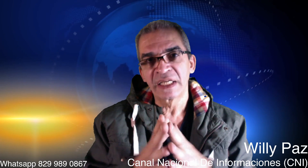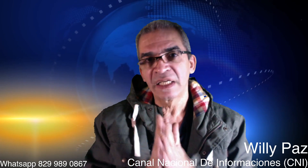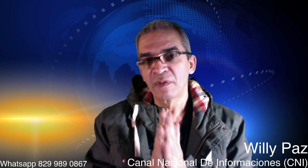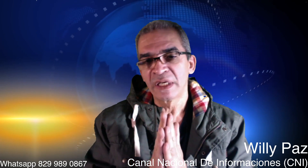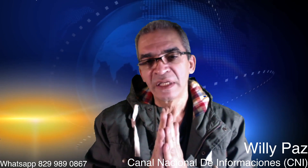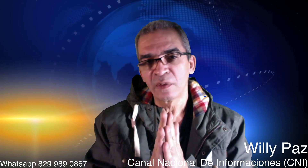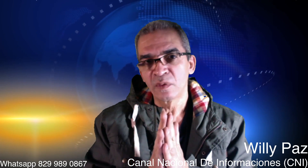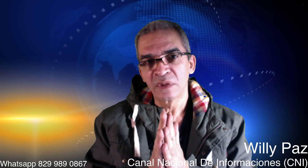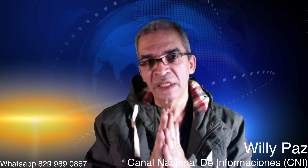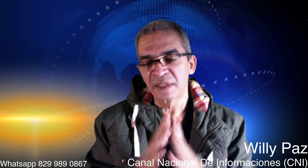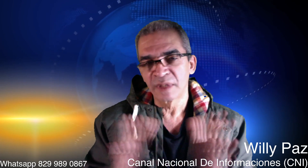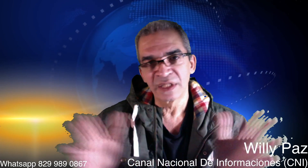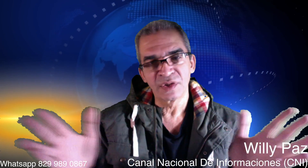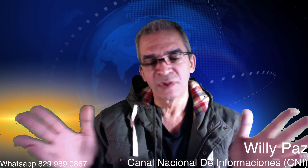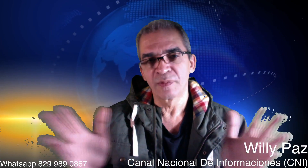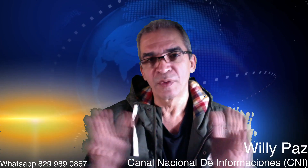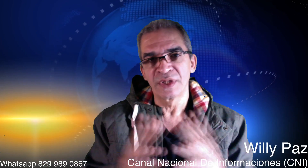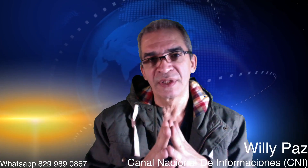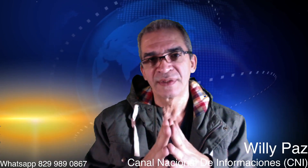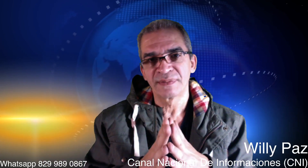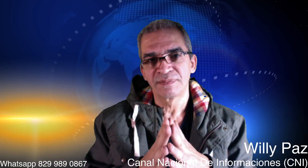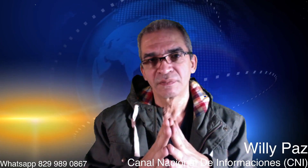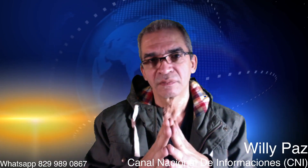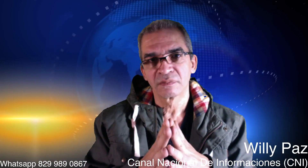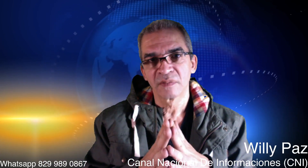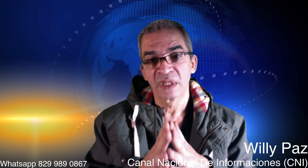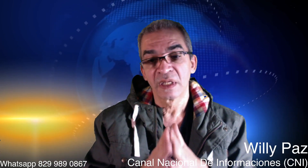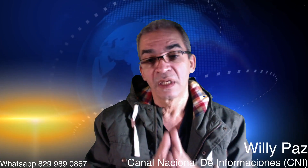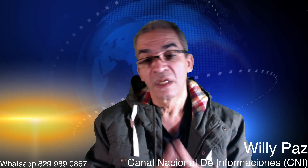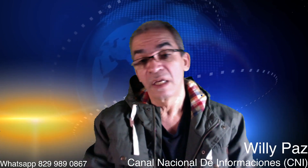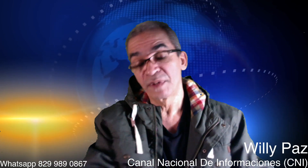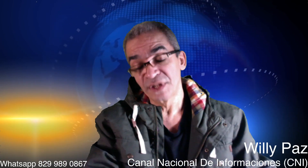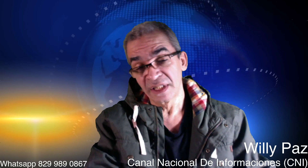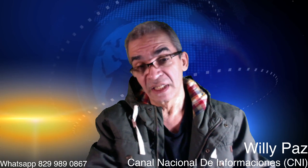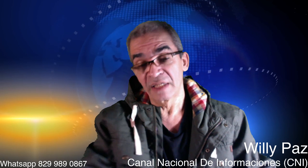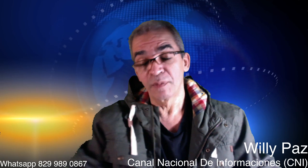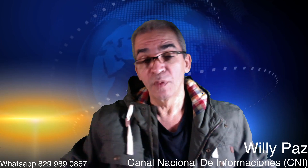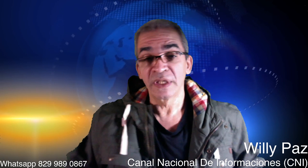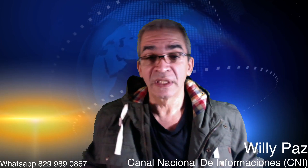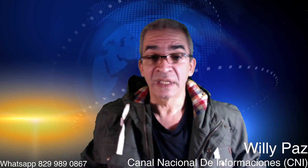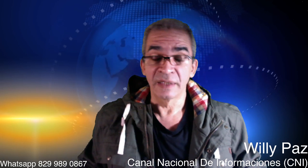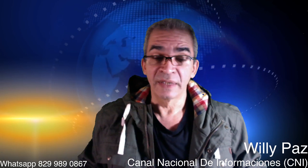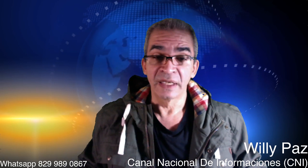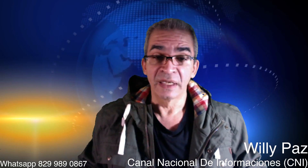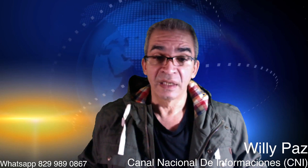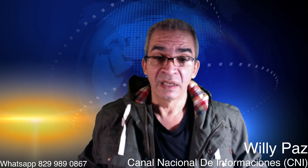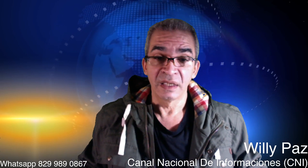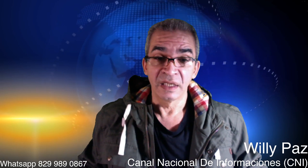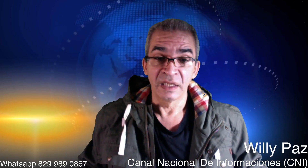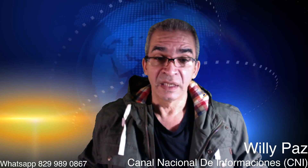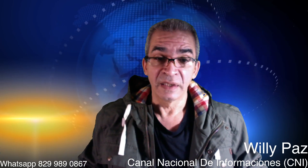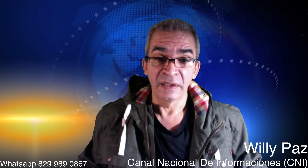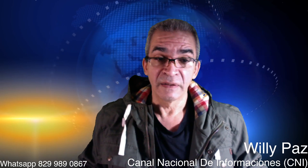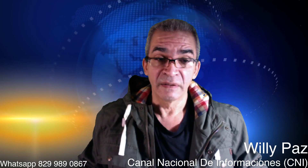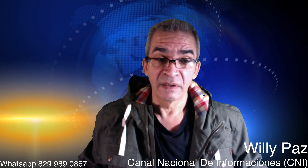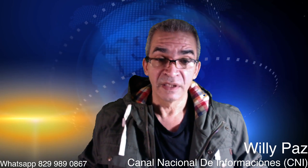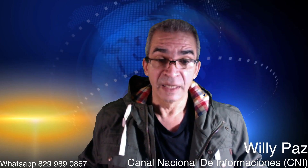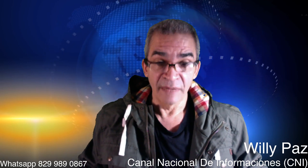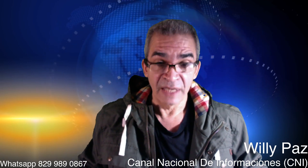ver que aquí no hay ninguna separación de poder. El presidente de la República estaba